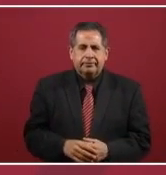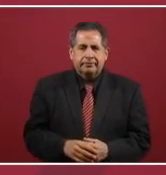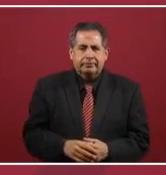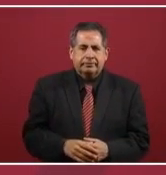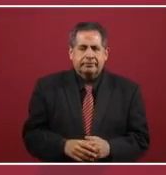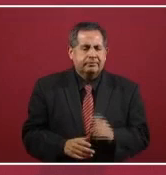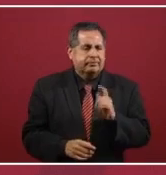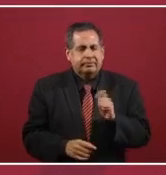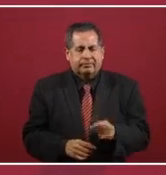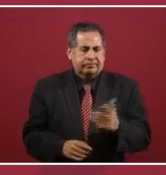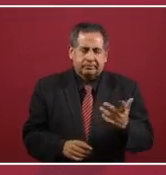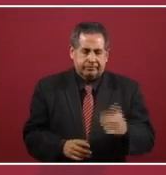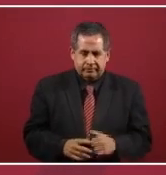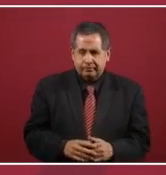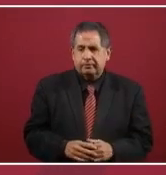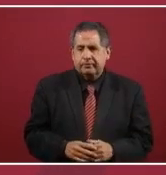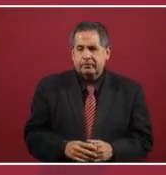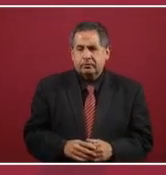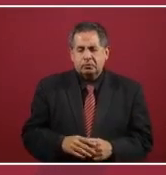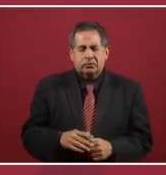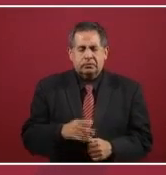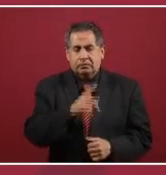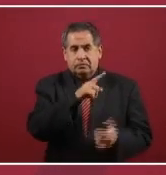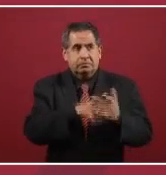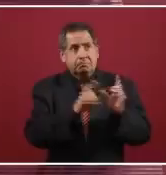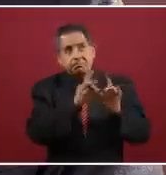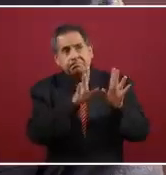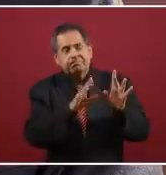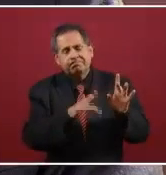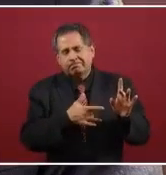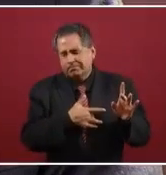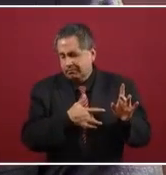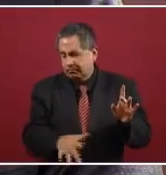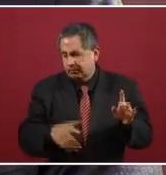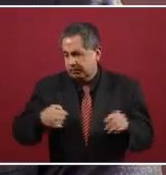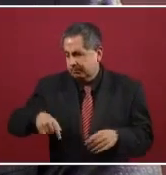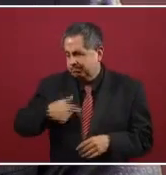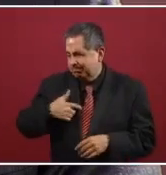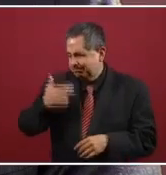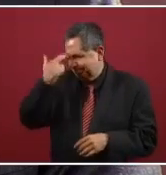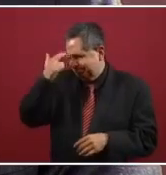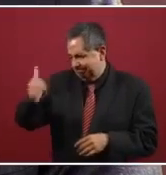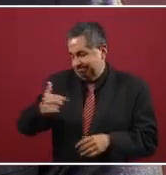Son de esos casos en los que duele tener la razón.